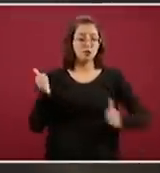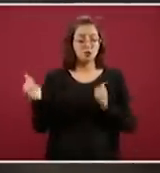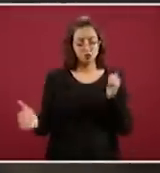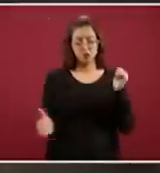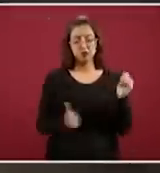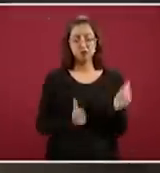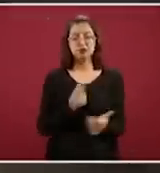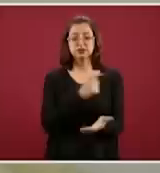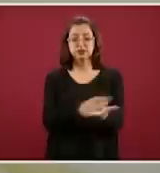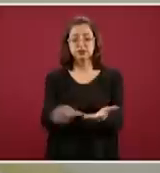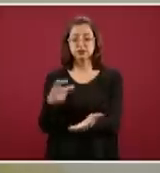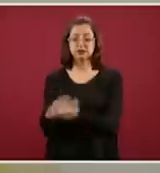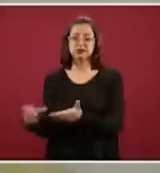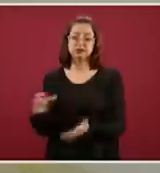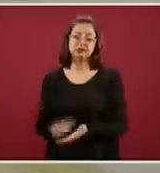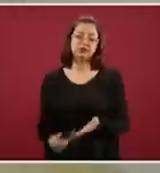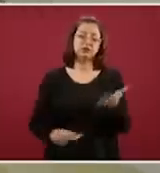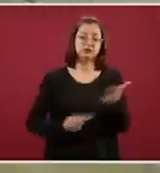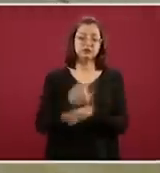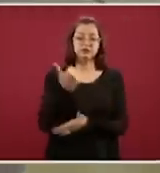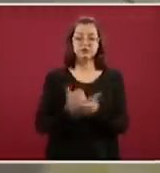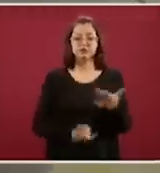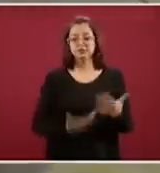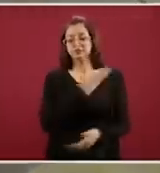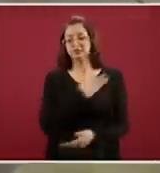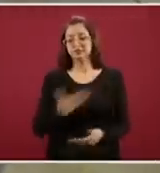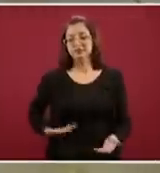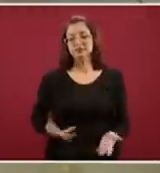poder participar en el proyecto del señor presidente.